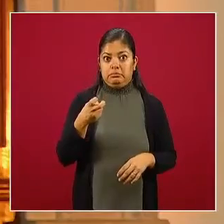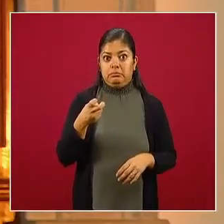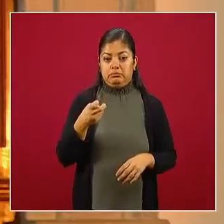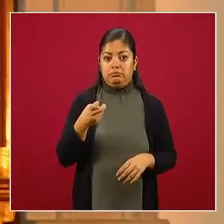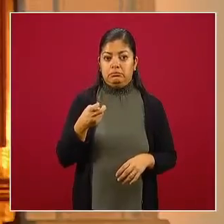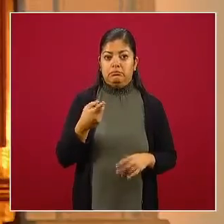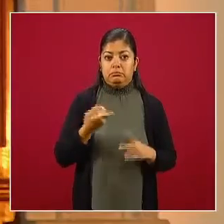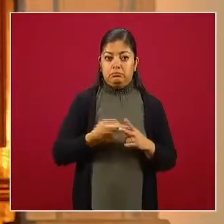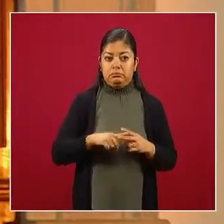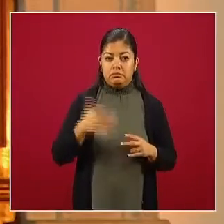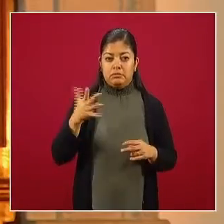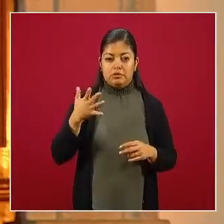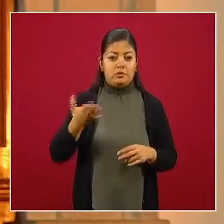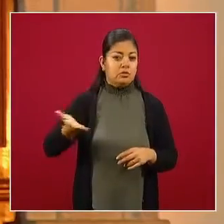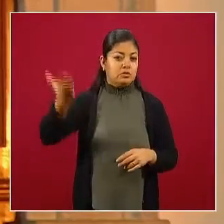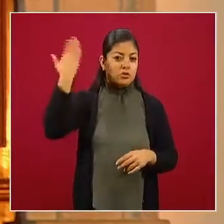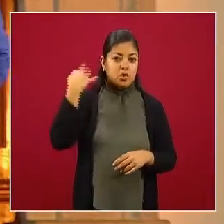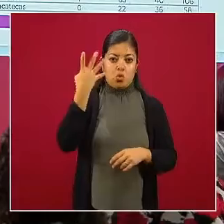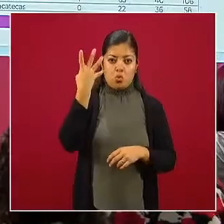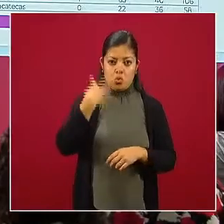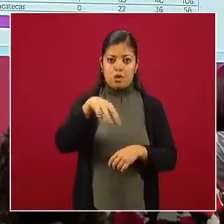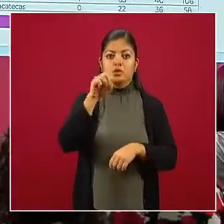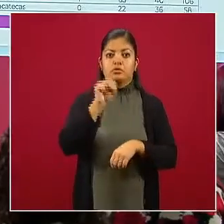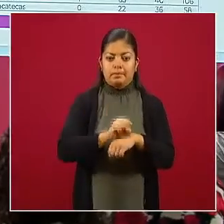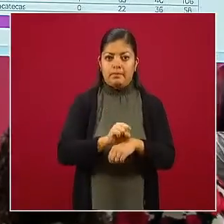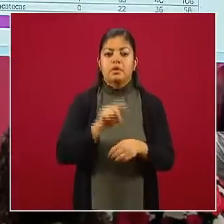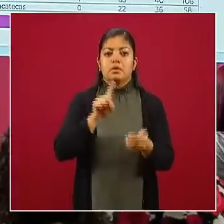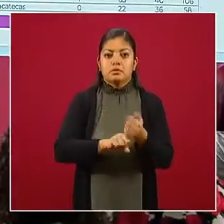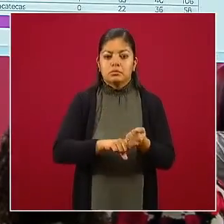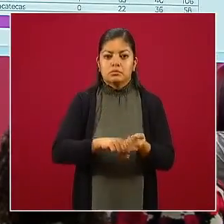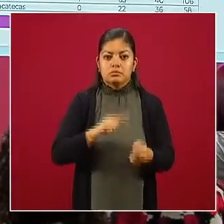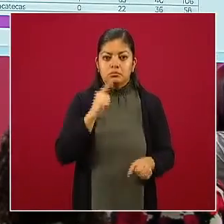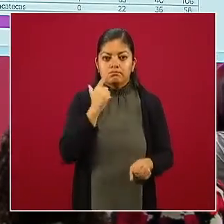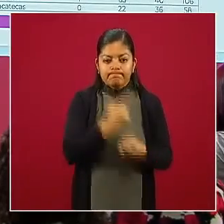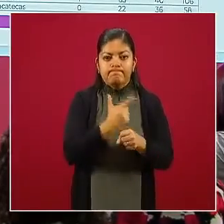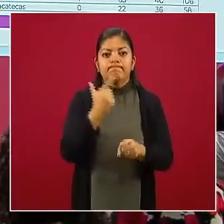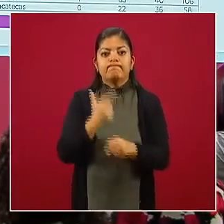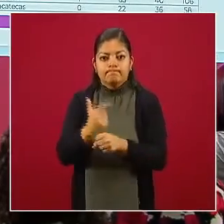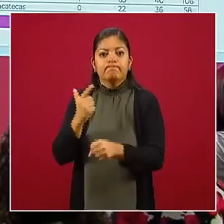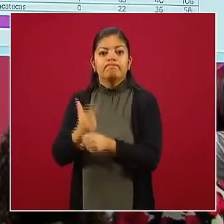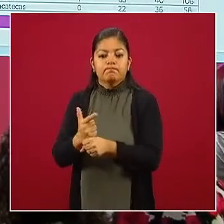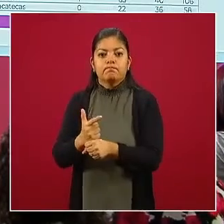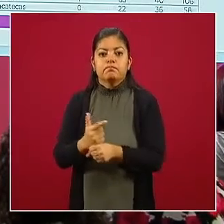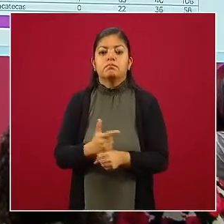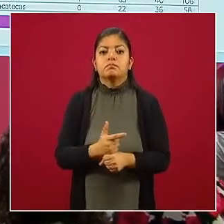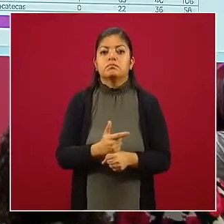de prácticamente 4 semanas, nos permitió identificar una gran